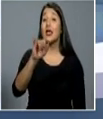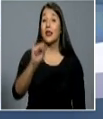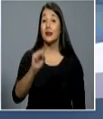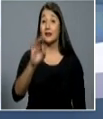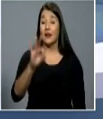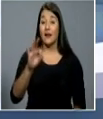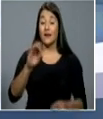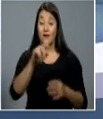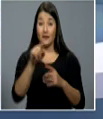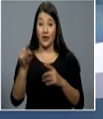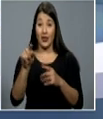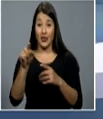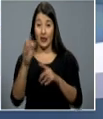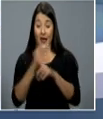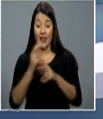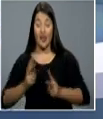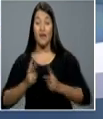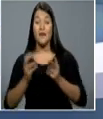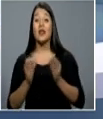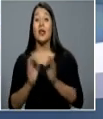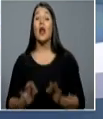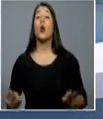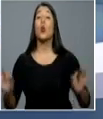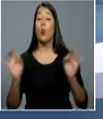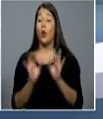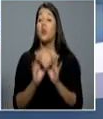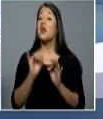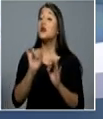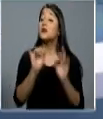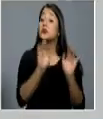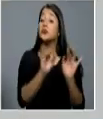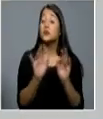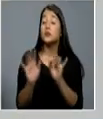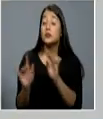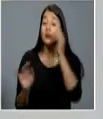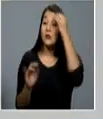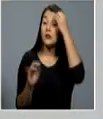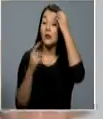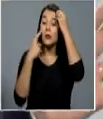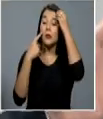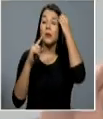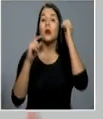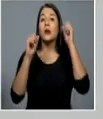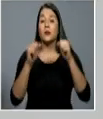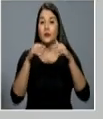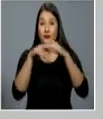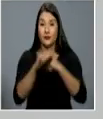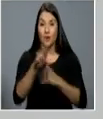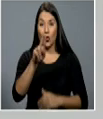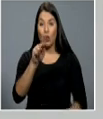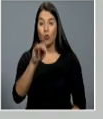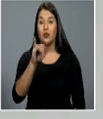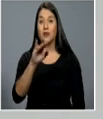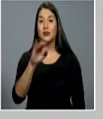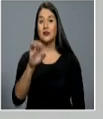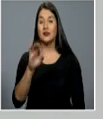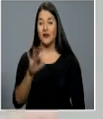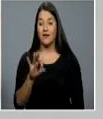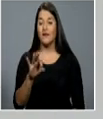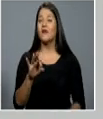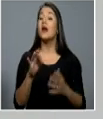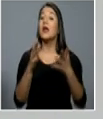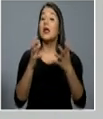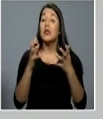uni.cf, pleca Cada Vida Cuenta. Es una petición digital que eventualmente entonces UNICEF va a recoger a nivel de todo el